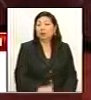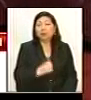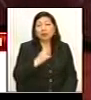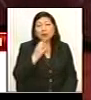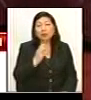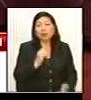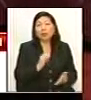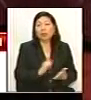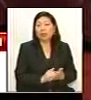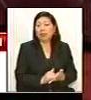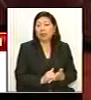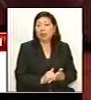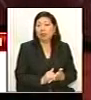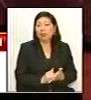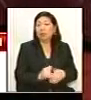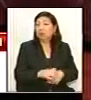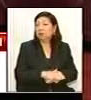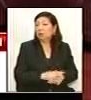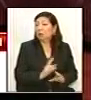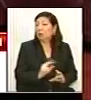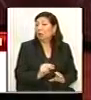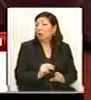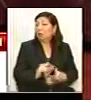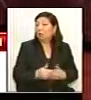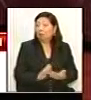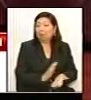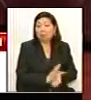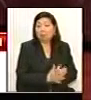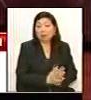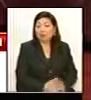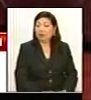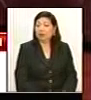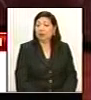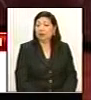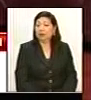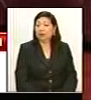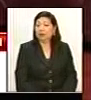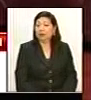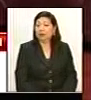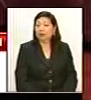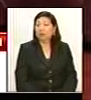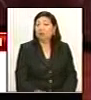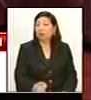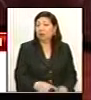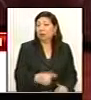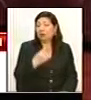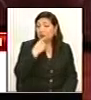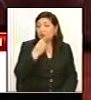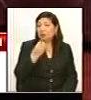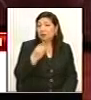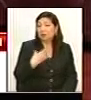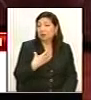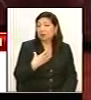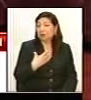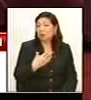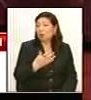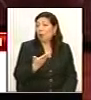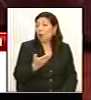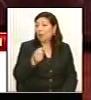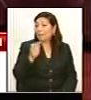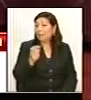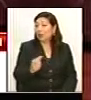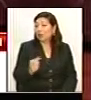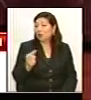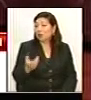creo que si esa gestión no ha hecho los PAC y si, inclusive hasta me dijo que no había personal para